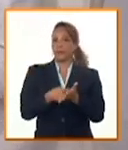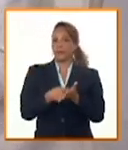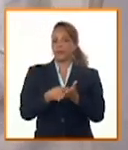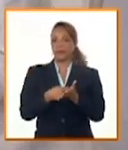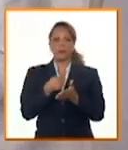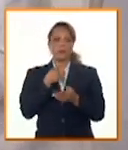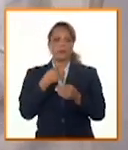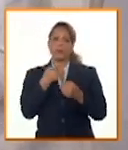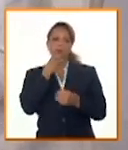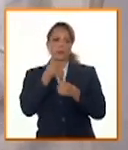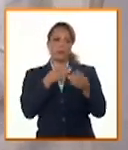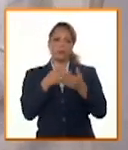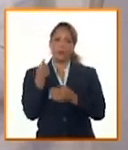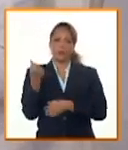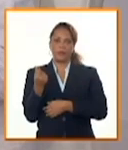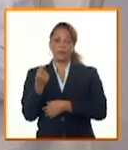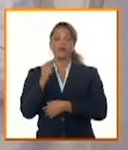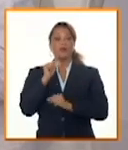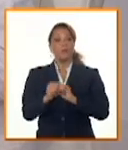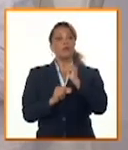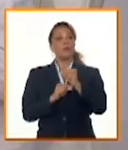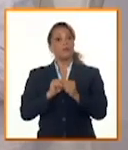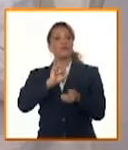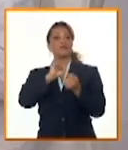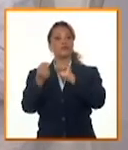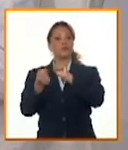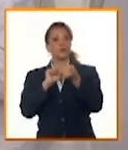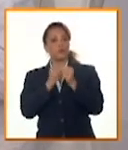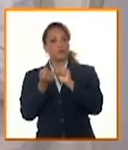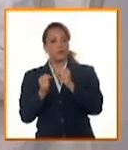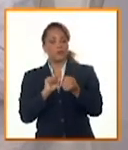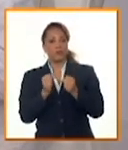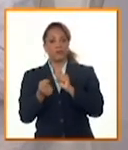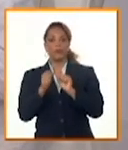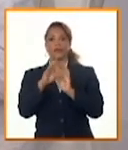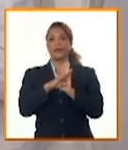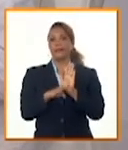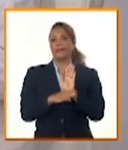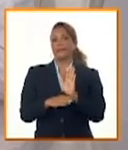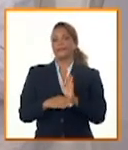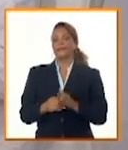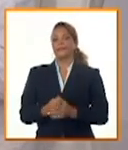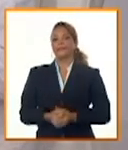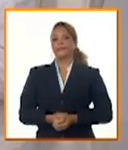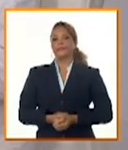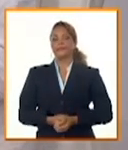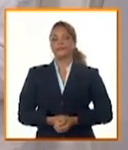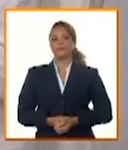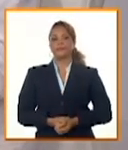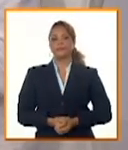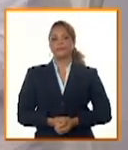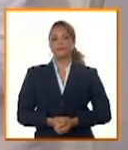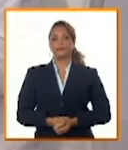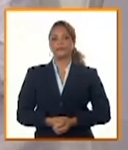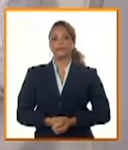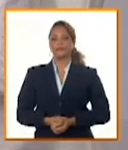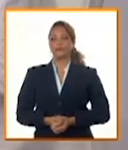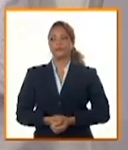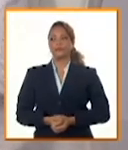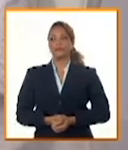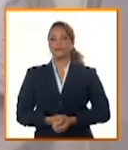tenemos que ir también tomando medidas sobre esto este esta evolución también